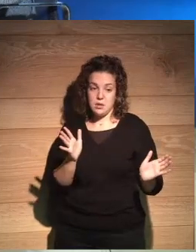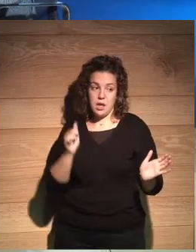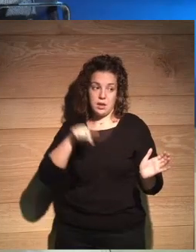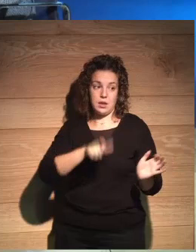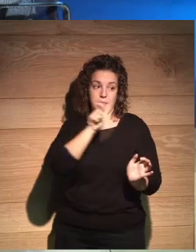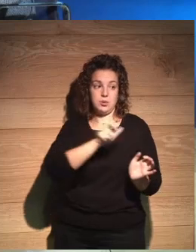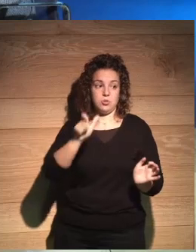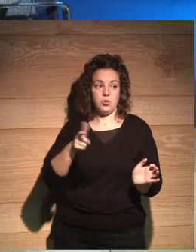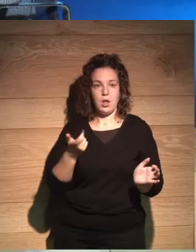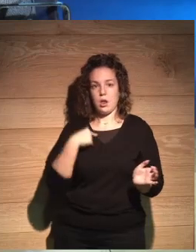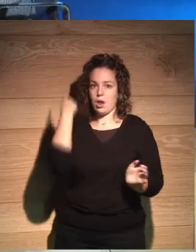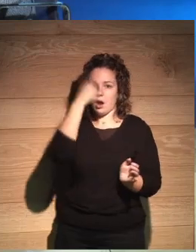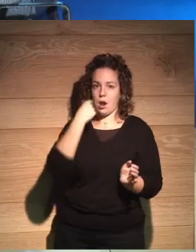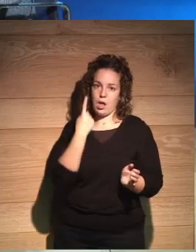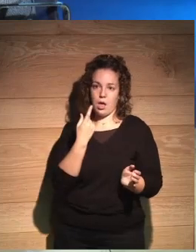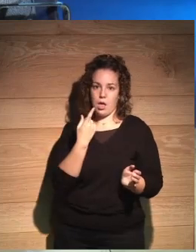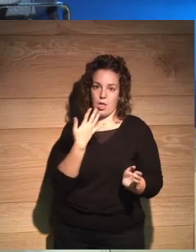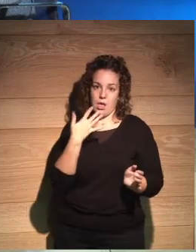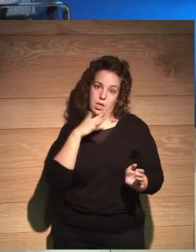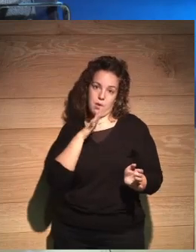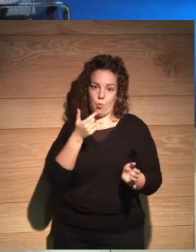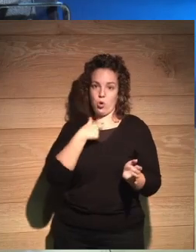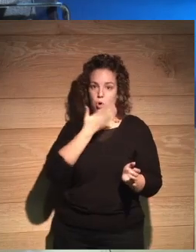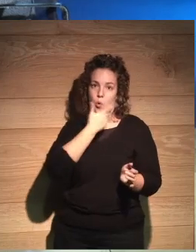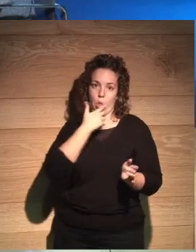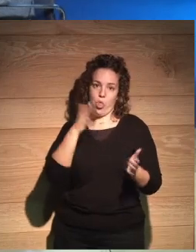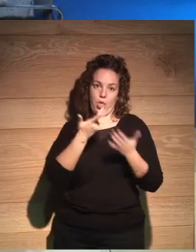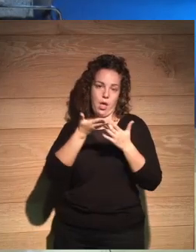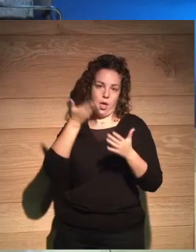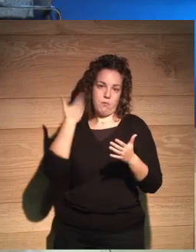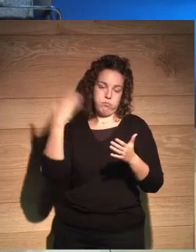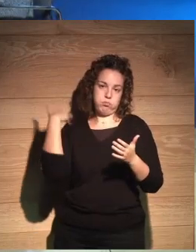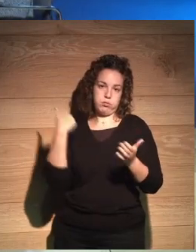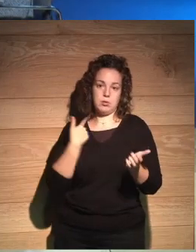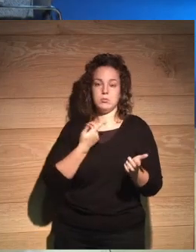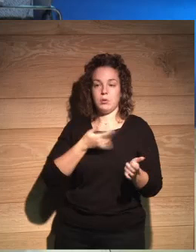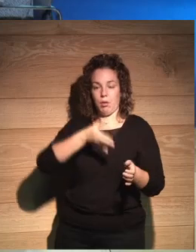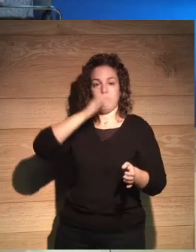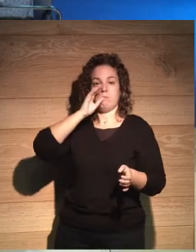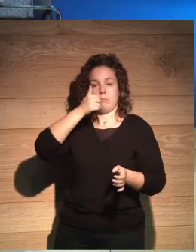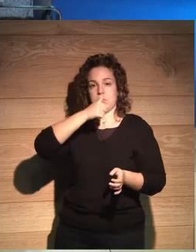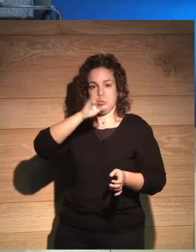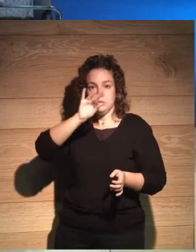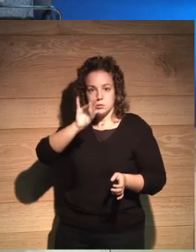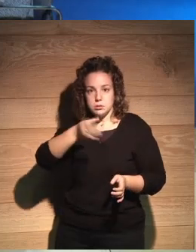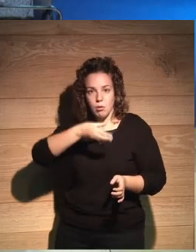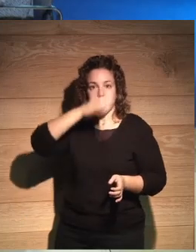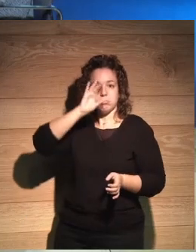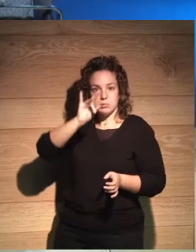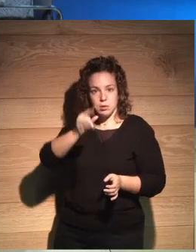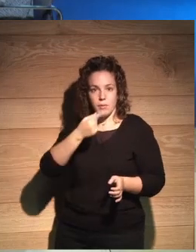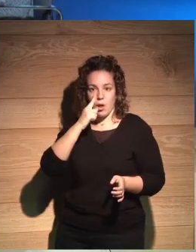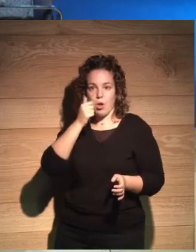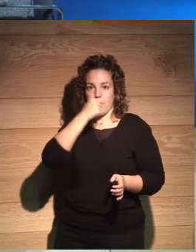aquí hay gente que me está poniendo mala cara porque me conoce desde hace muchísimos años. Entonces, ¿usted toma vino? Sí, claro que tomo vino, pero buen